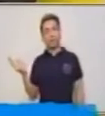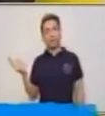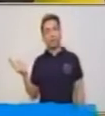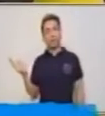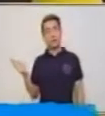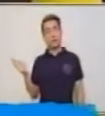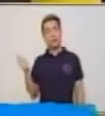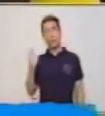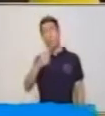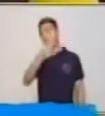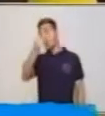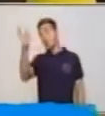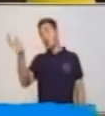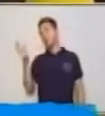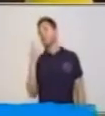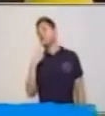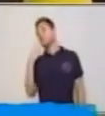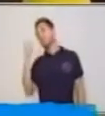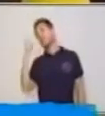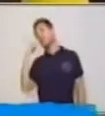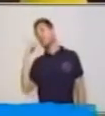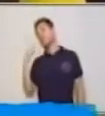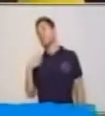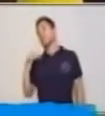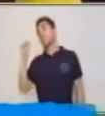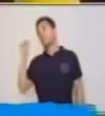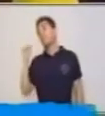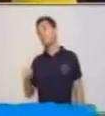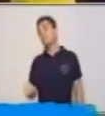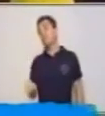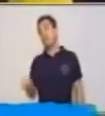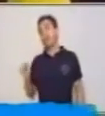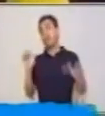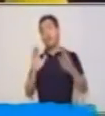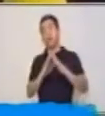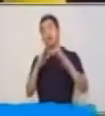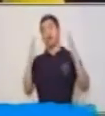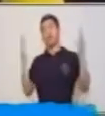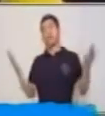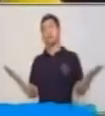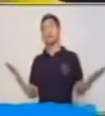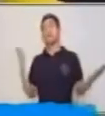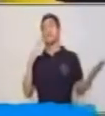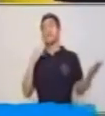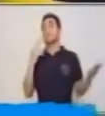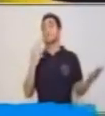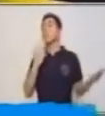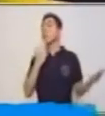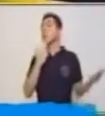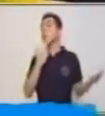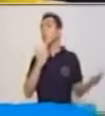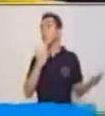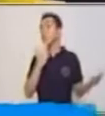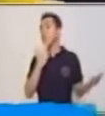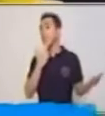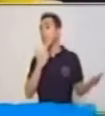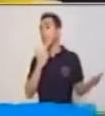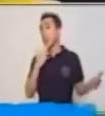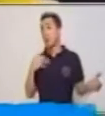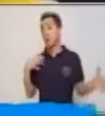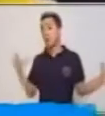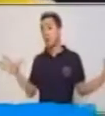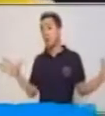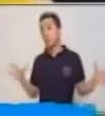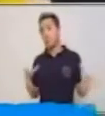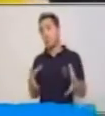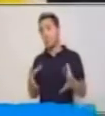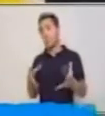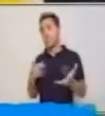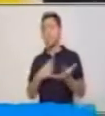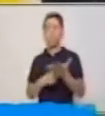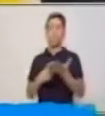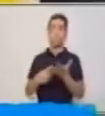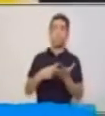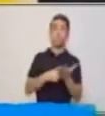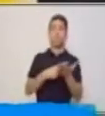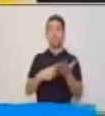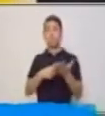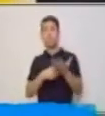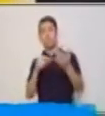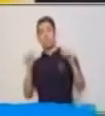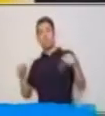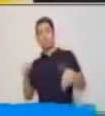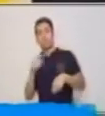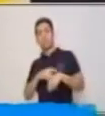se le ocurrió que teníamos la opción de poder abrir un lugar para poder juntarnos en esta crisis en la que estamos